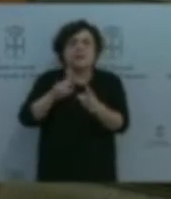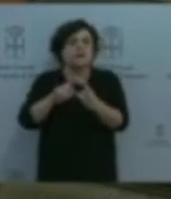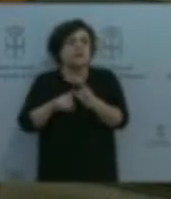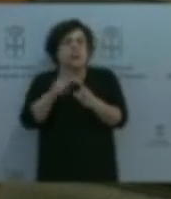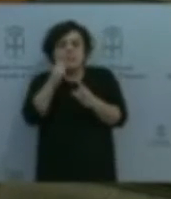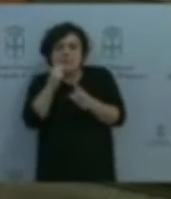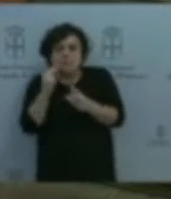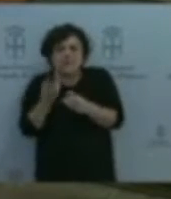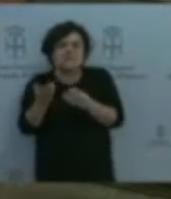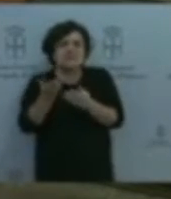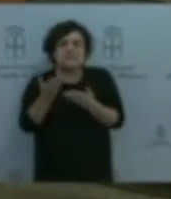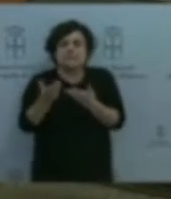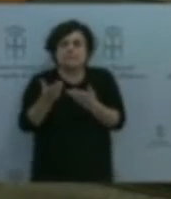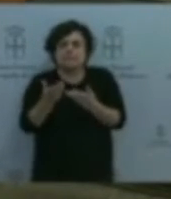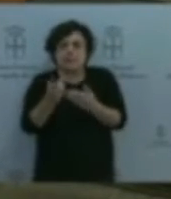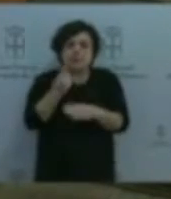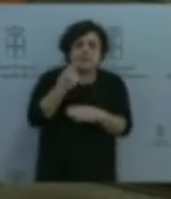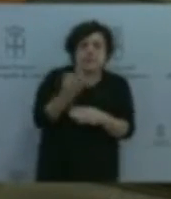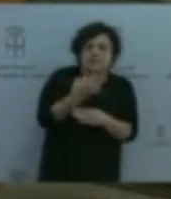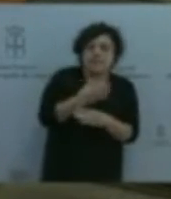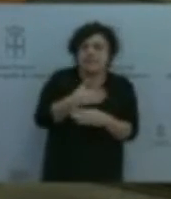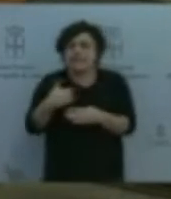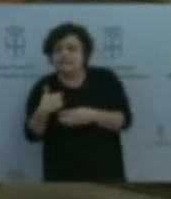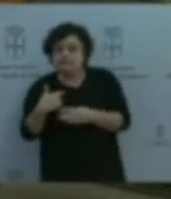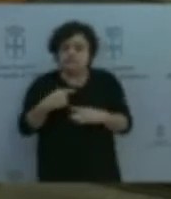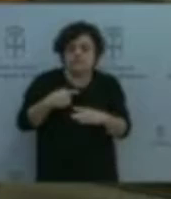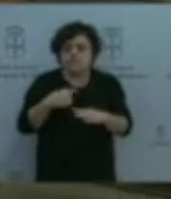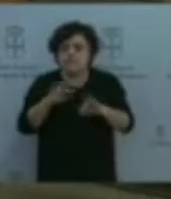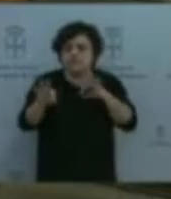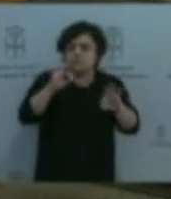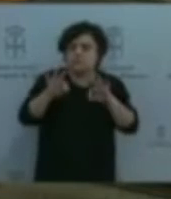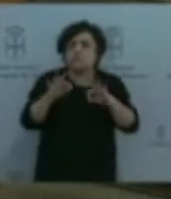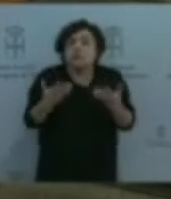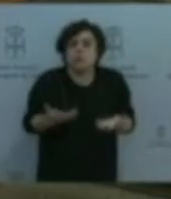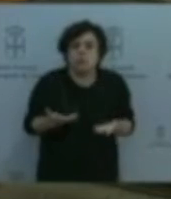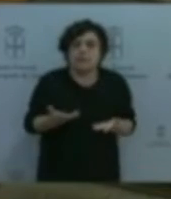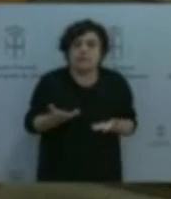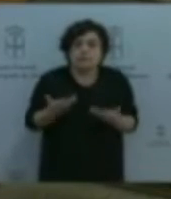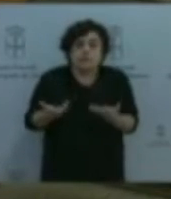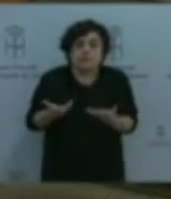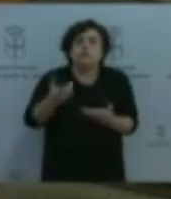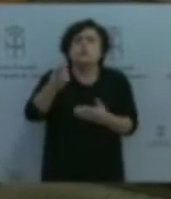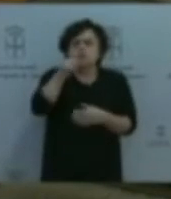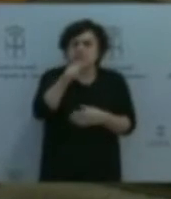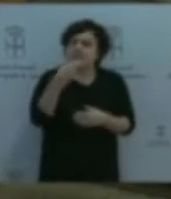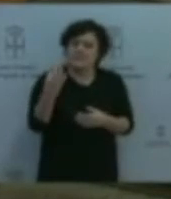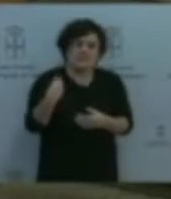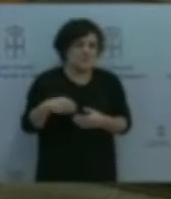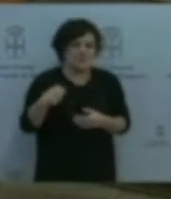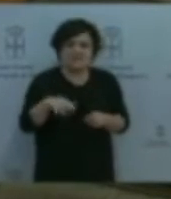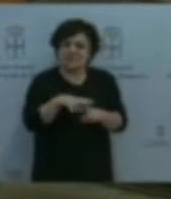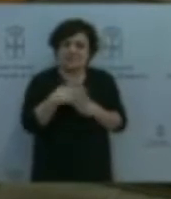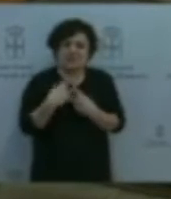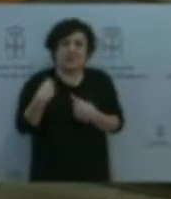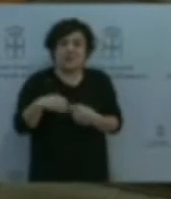un estremecedor dilema moral de James Joyce. Y aquí usted tiene un dilema moral. Tiene un dilema moral porque ALSA ha cerrado las taquillas de venta de billetes y ha reducido